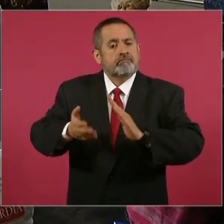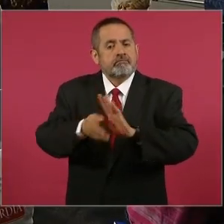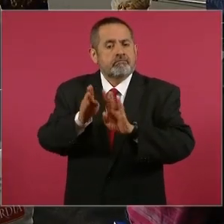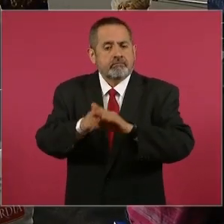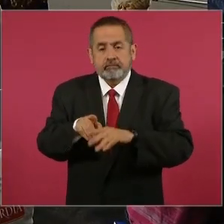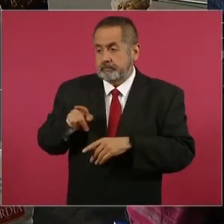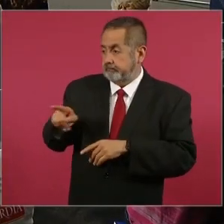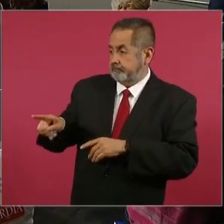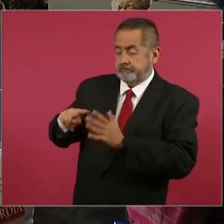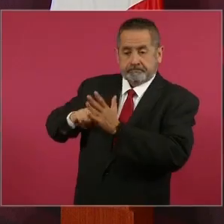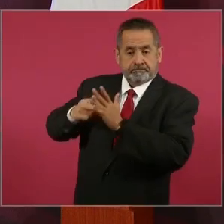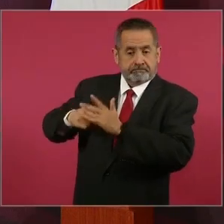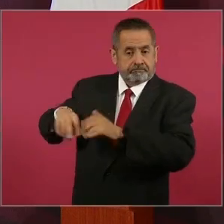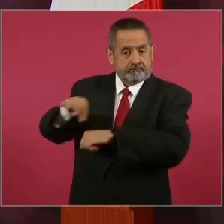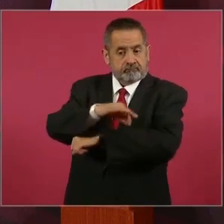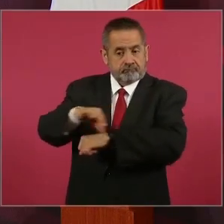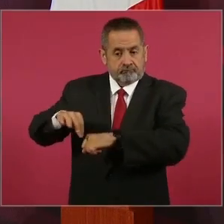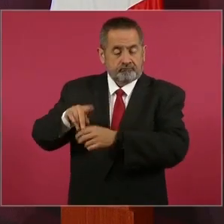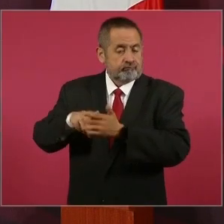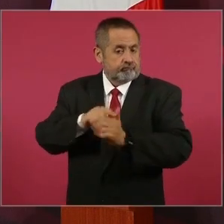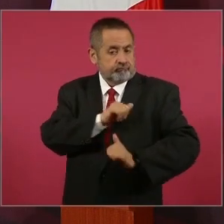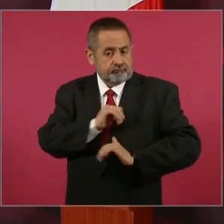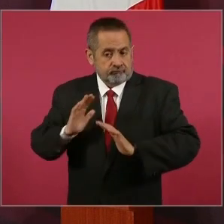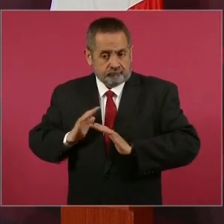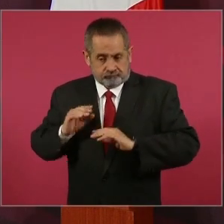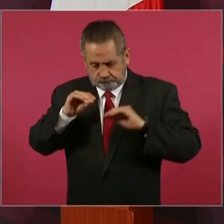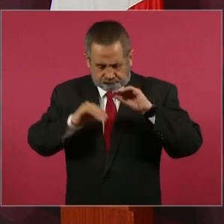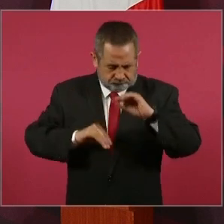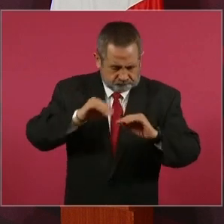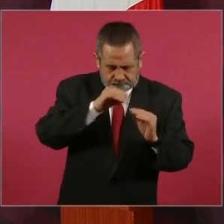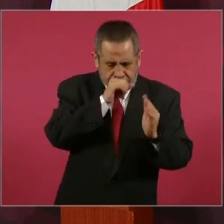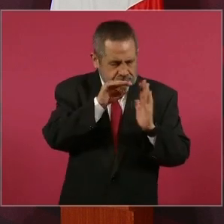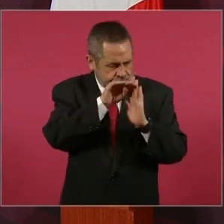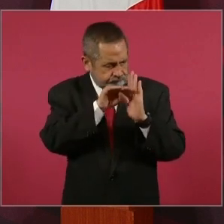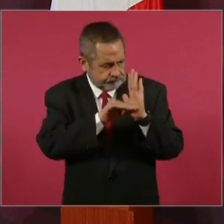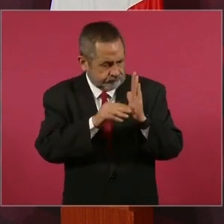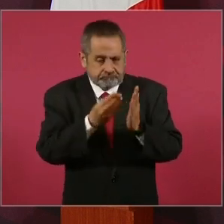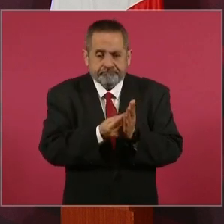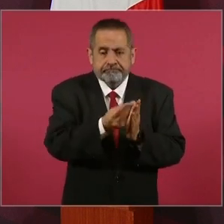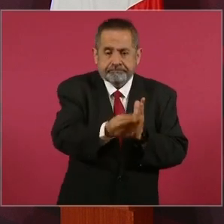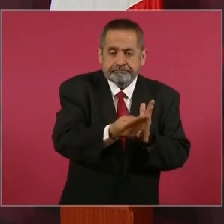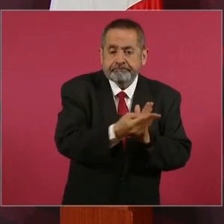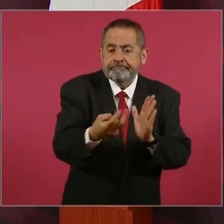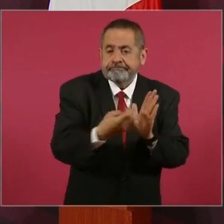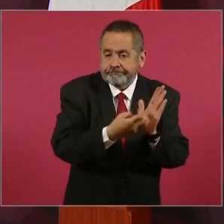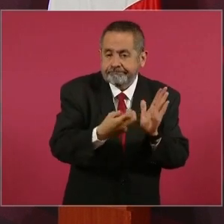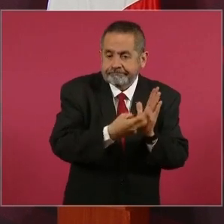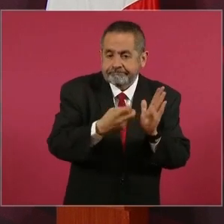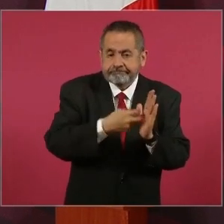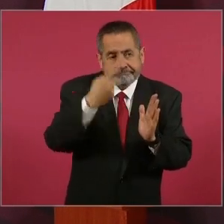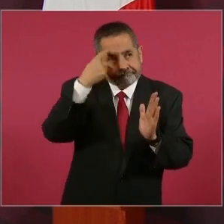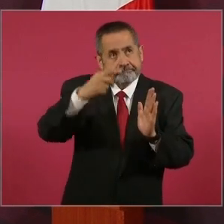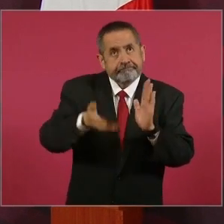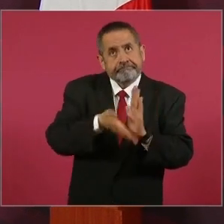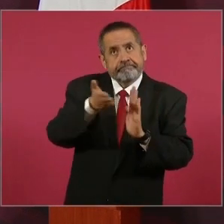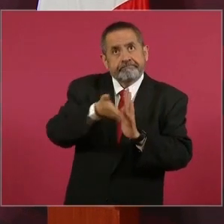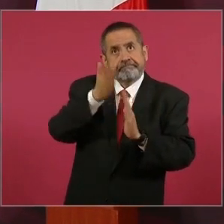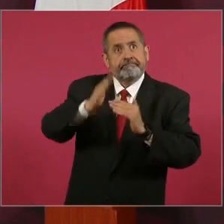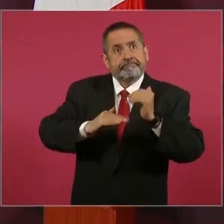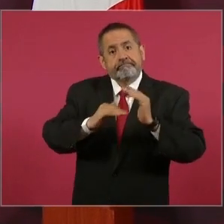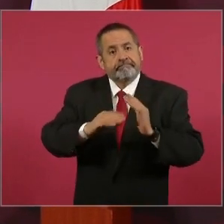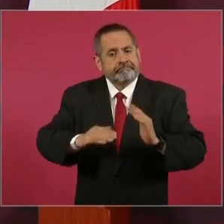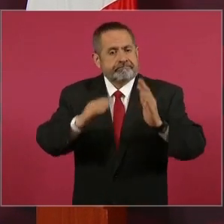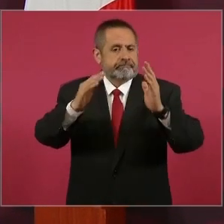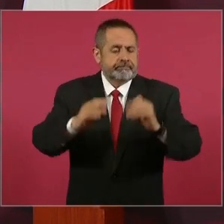ingenieros arquitectos este hay brigadas técnicas desde